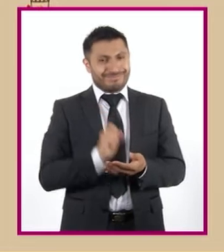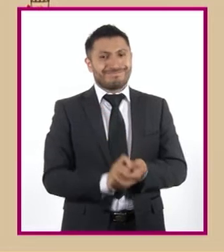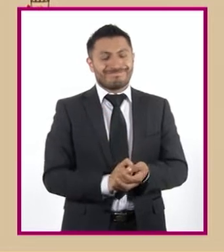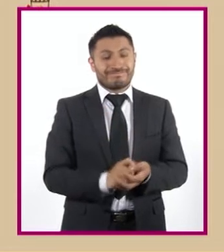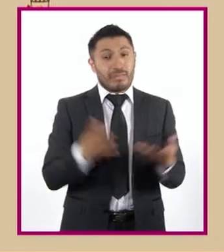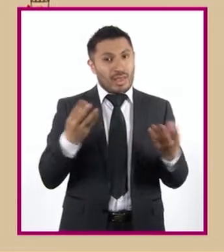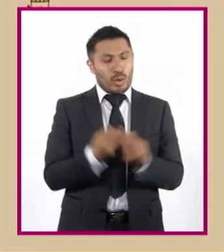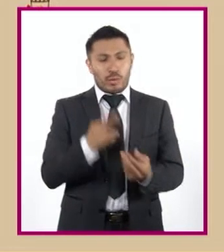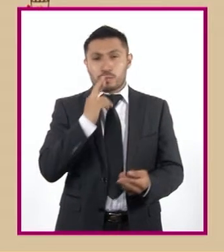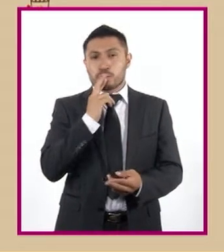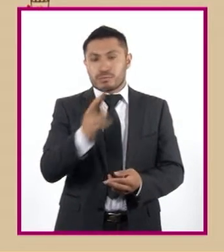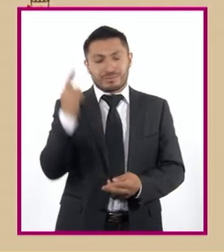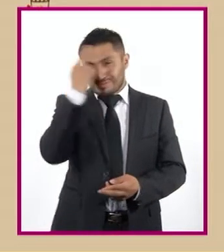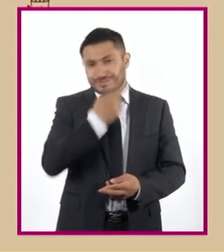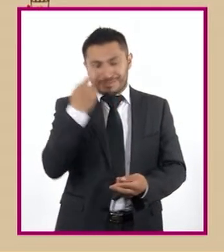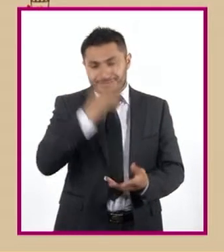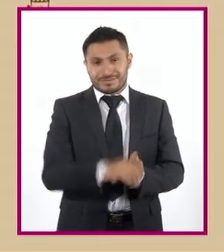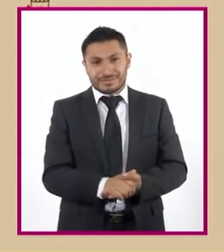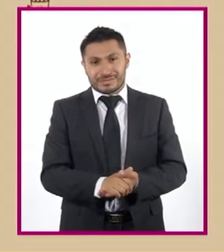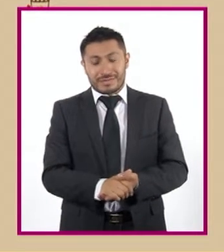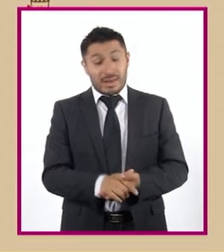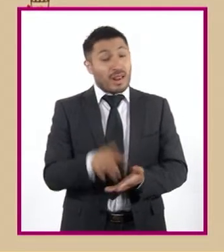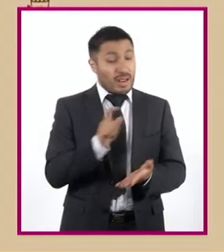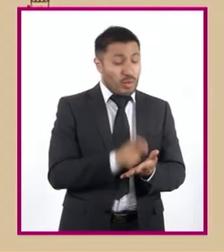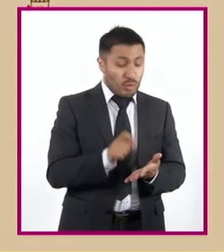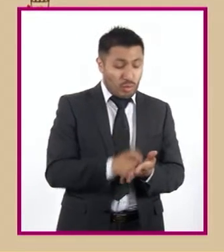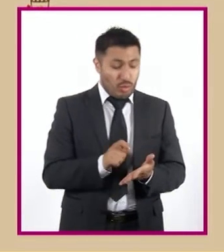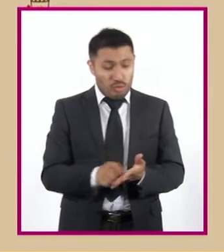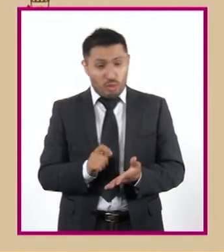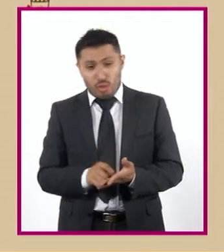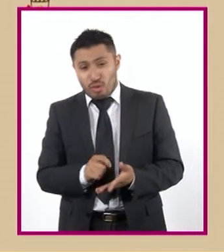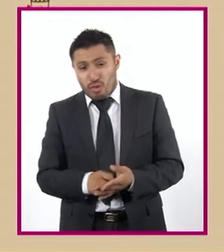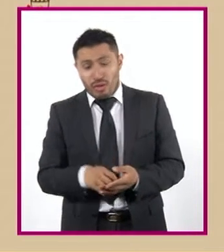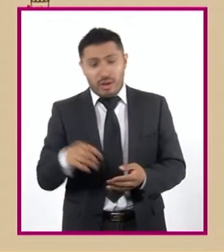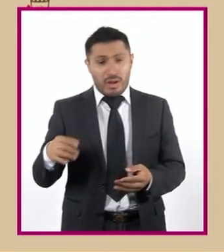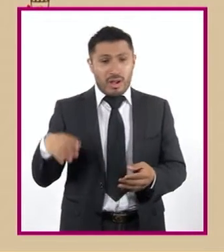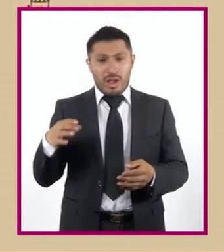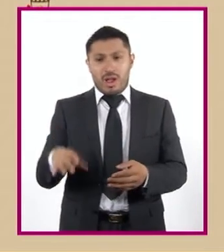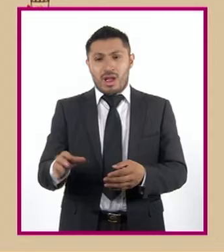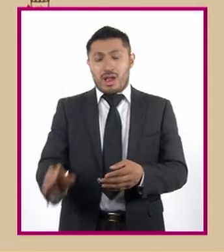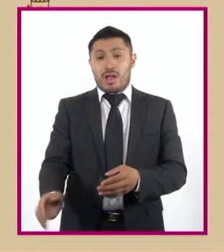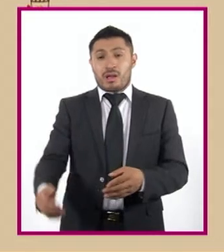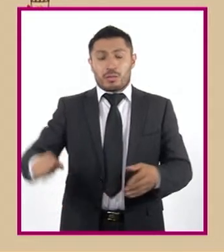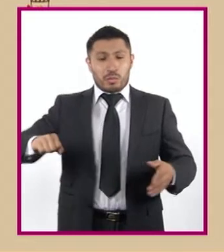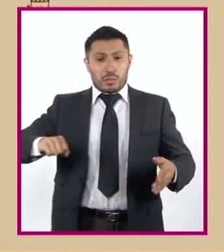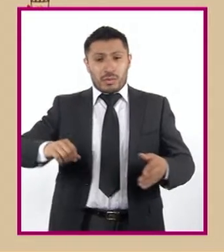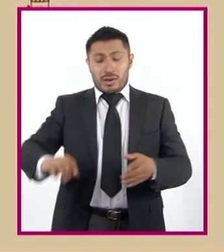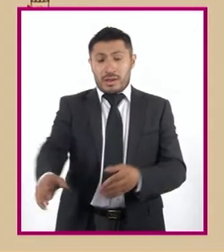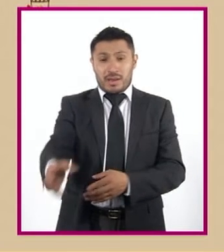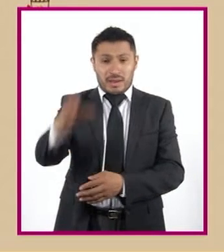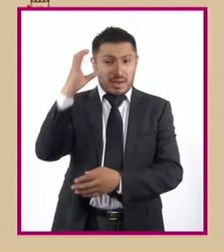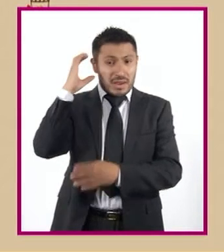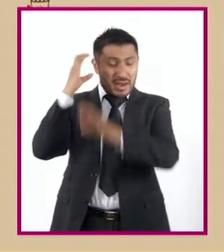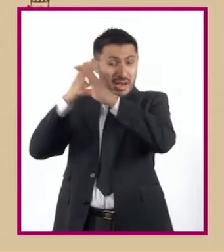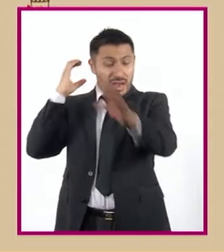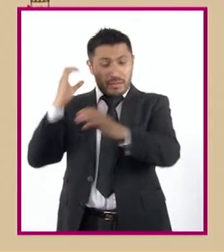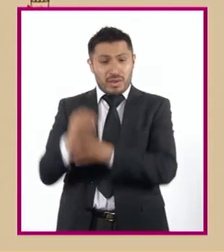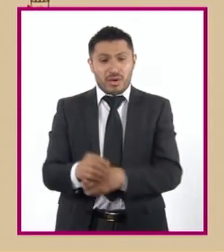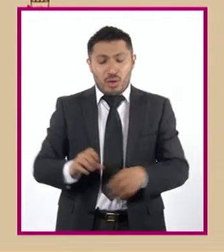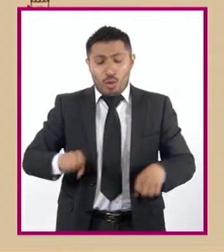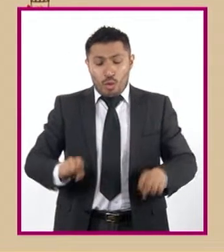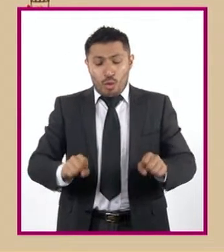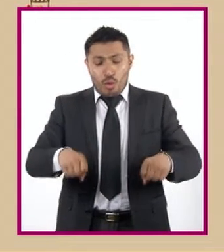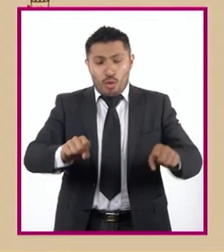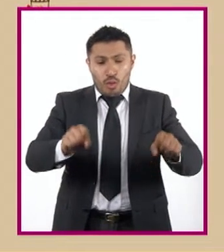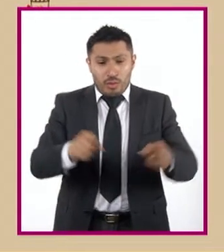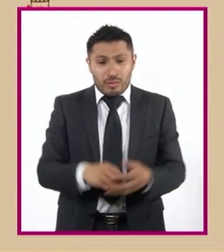Revisemos juntos sus respuestas. Si pusieron que las imágenes eran el camión, la motoneta, el globo aerostático,